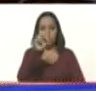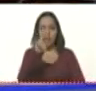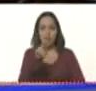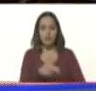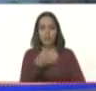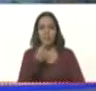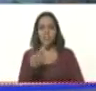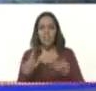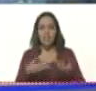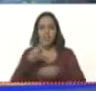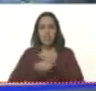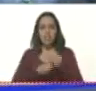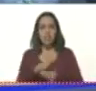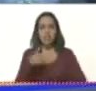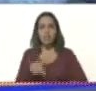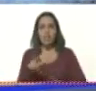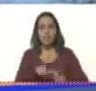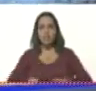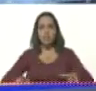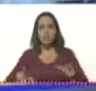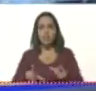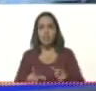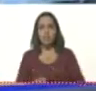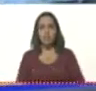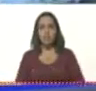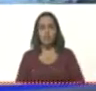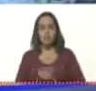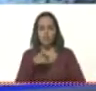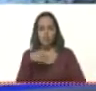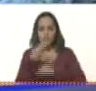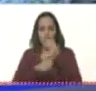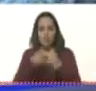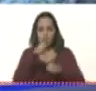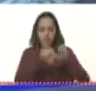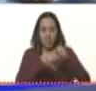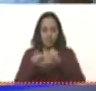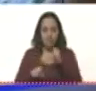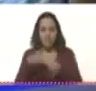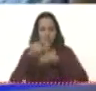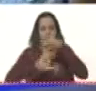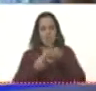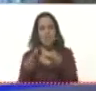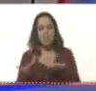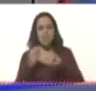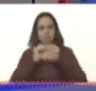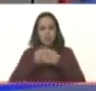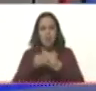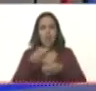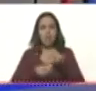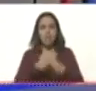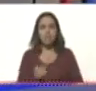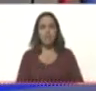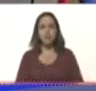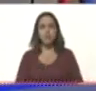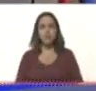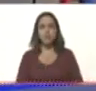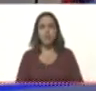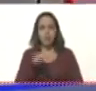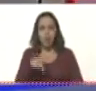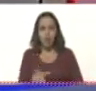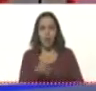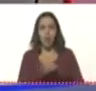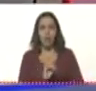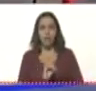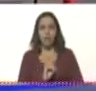estamos haciendo aquí en este salón donde tú haces tus consultas? Y explícale un poquito al presidente los detalles. Aquí estamos